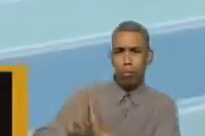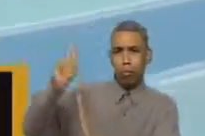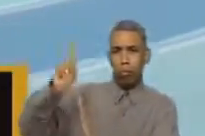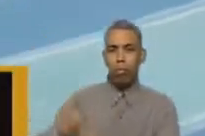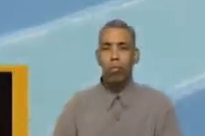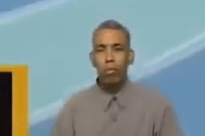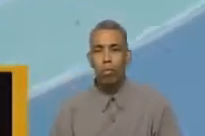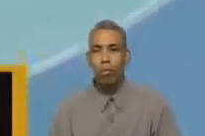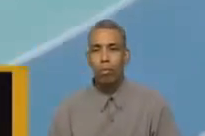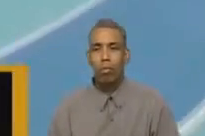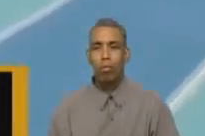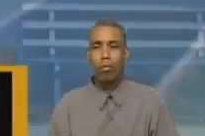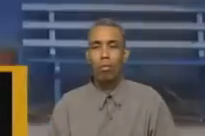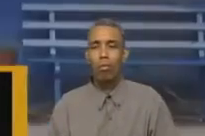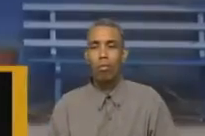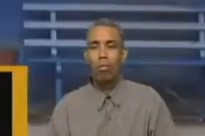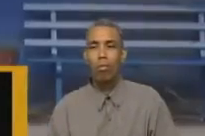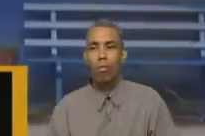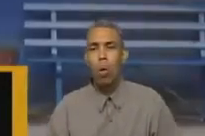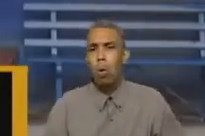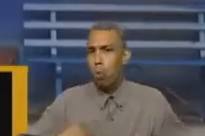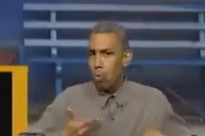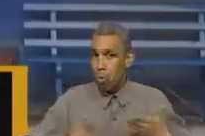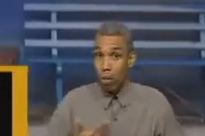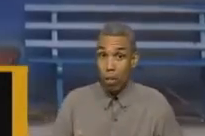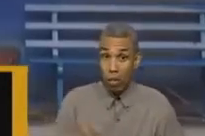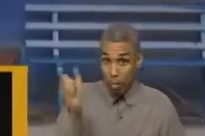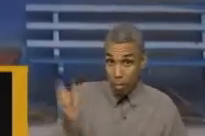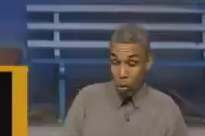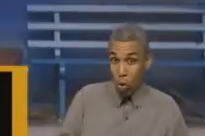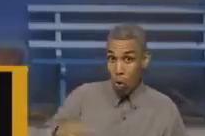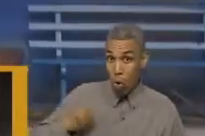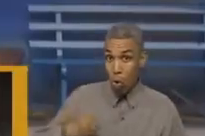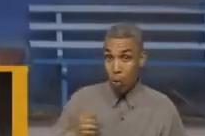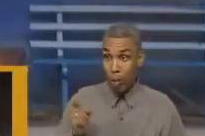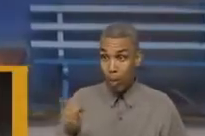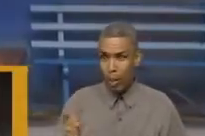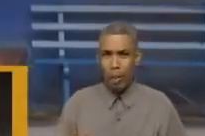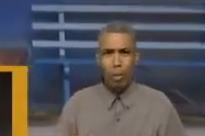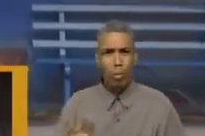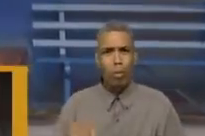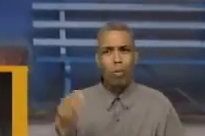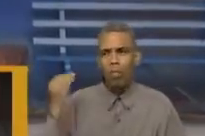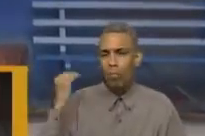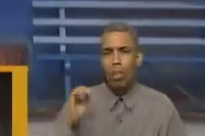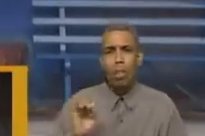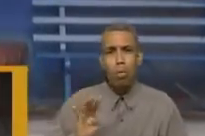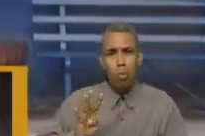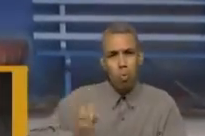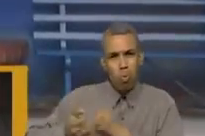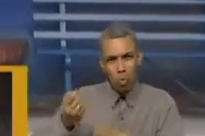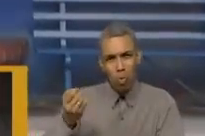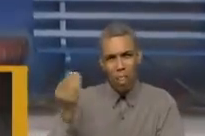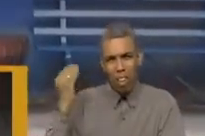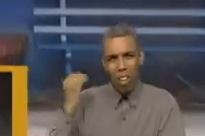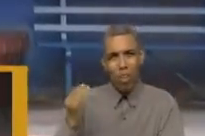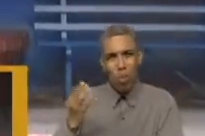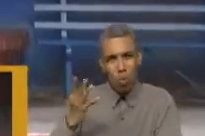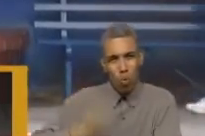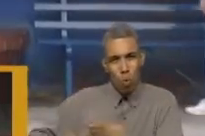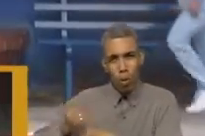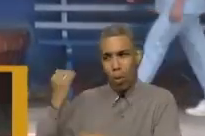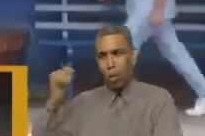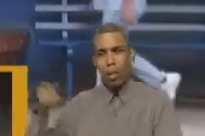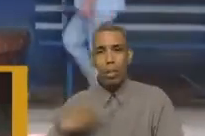Y orgullosos estamos de Ludwin, un niño que empezó desde hace 4 años muy tímido, no,